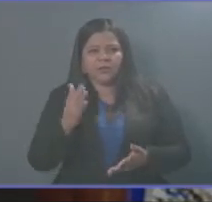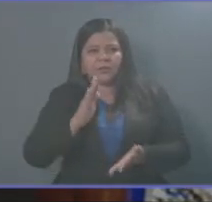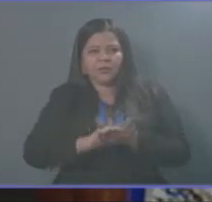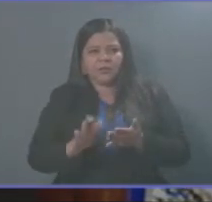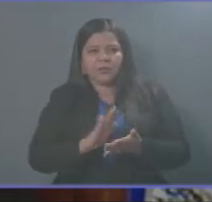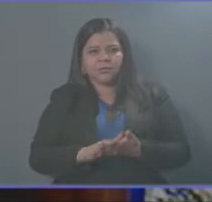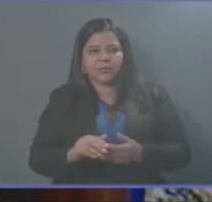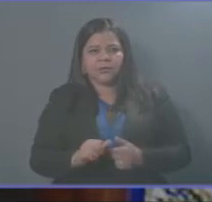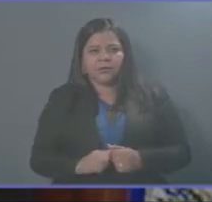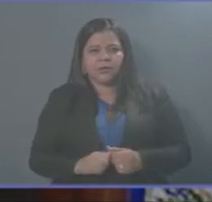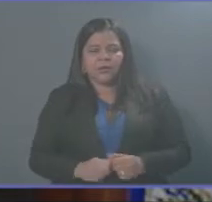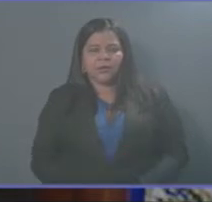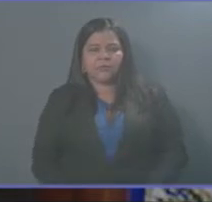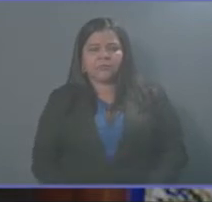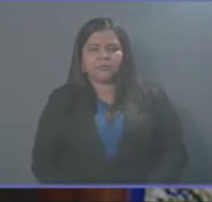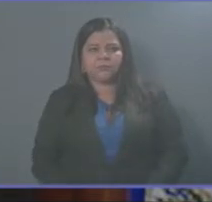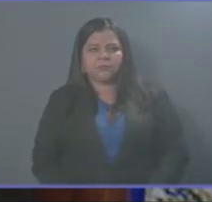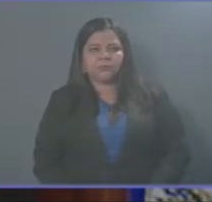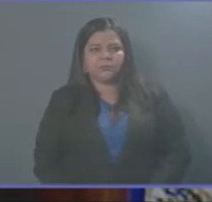cosas. Así dijo.